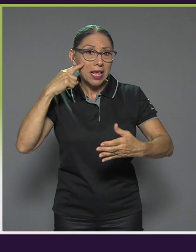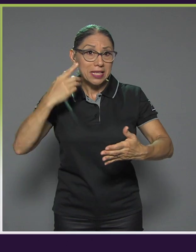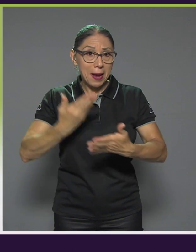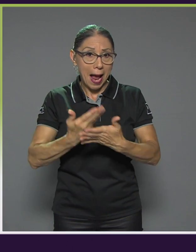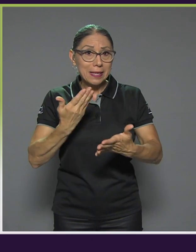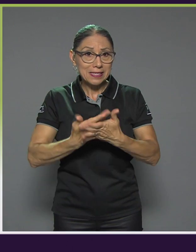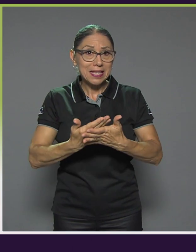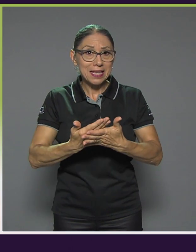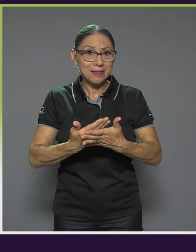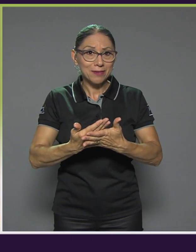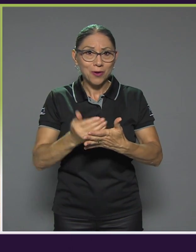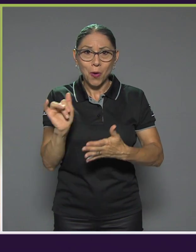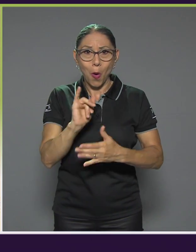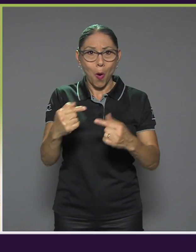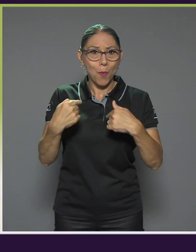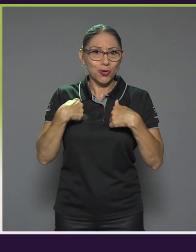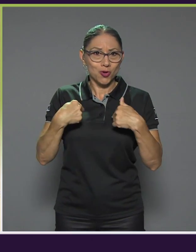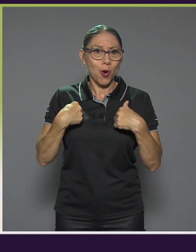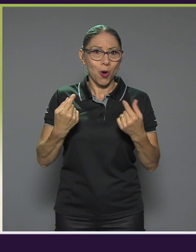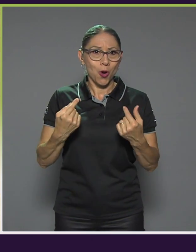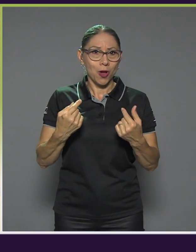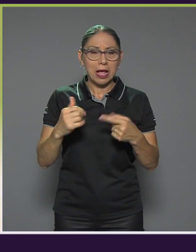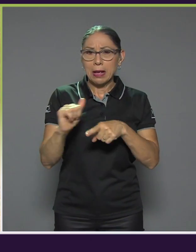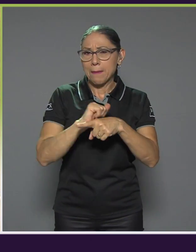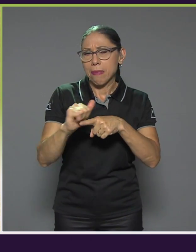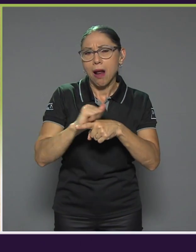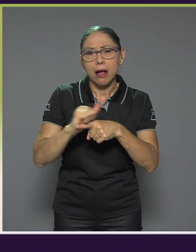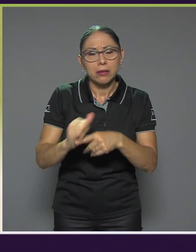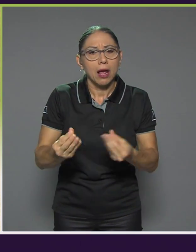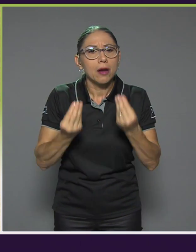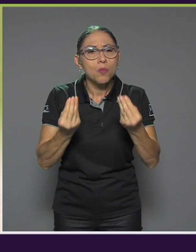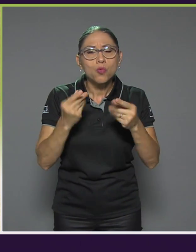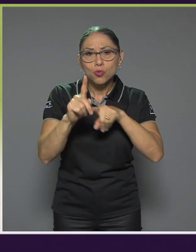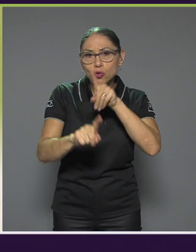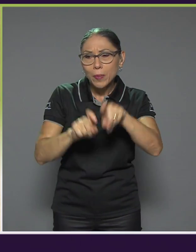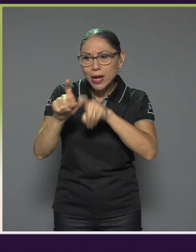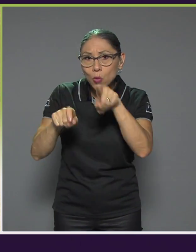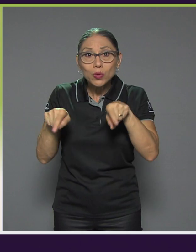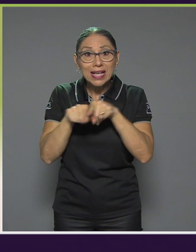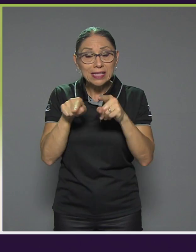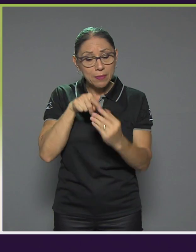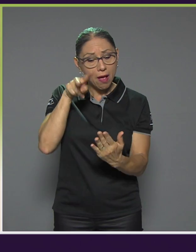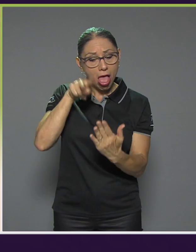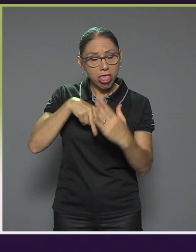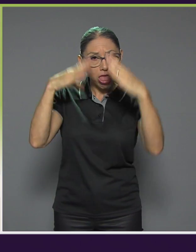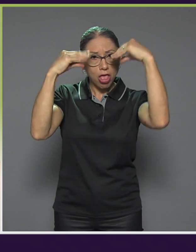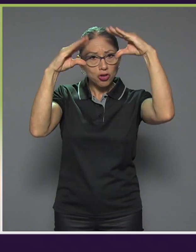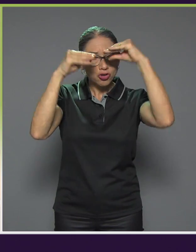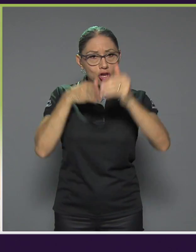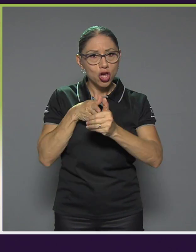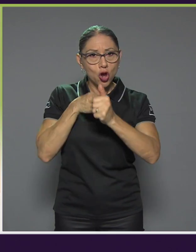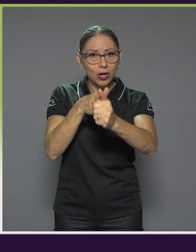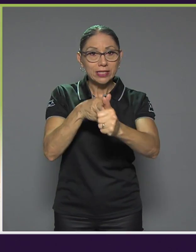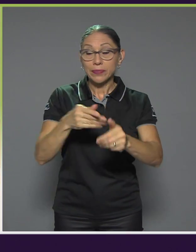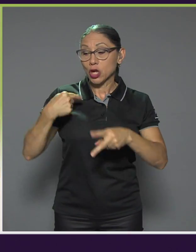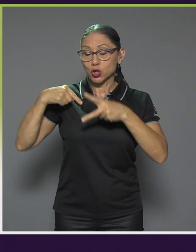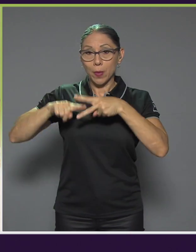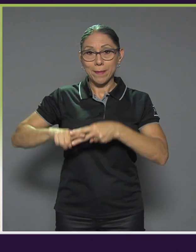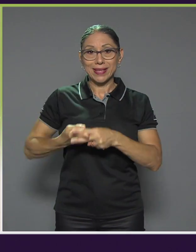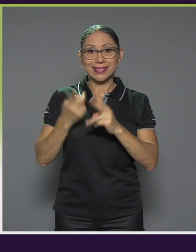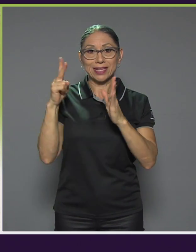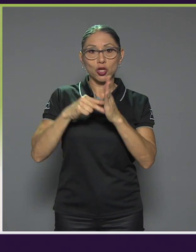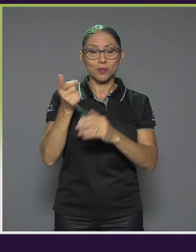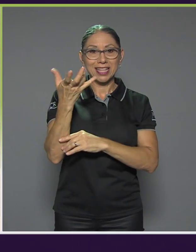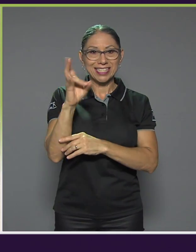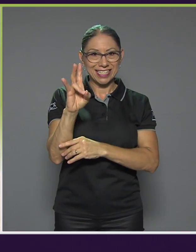apuntados como yo practica mucho las preguntas y los guiones yo empecé en el 2017 como locutor